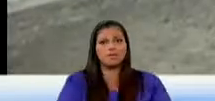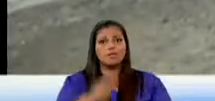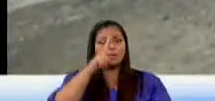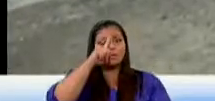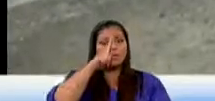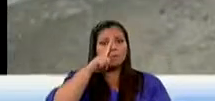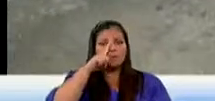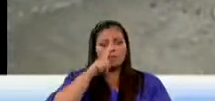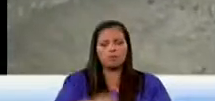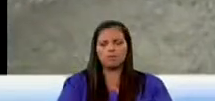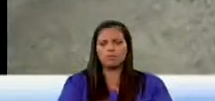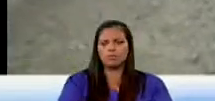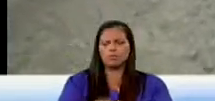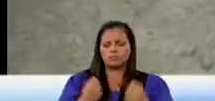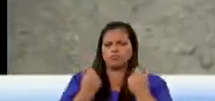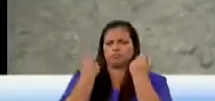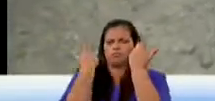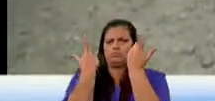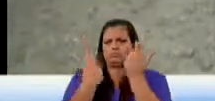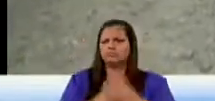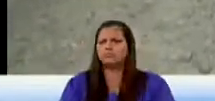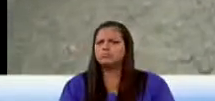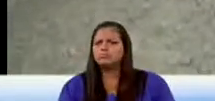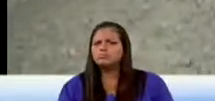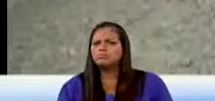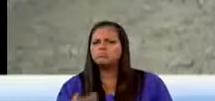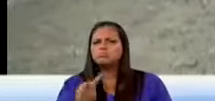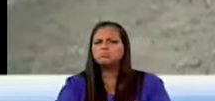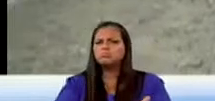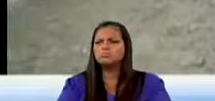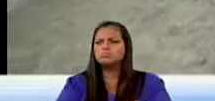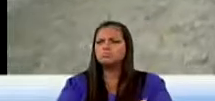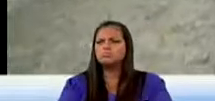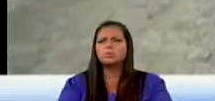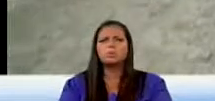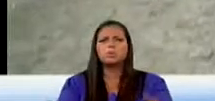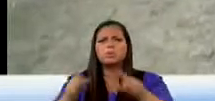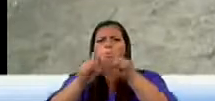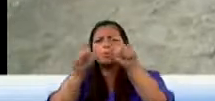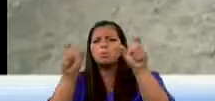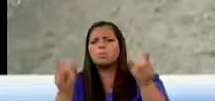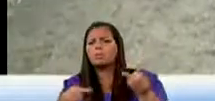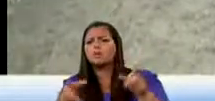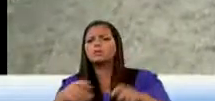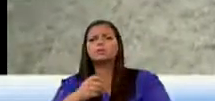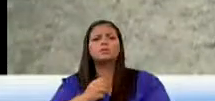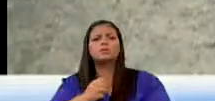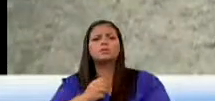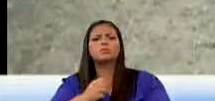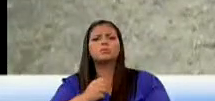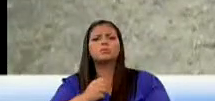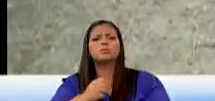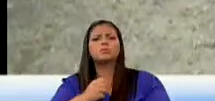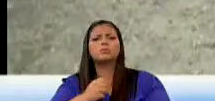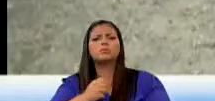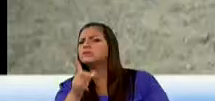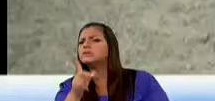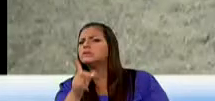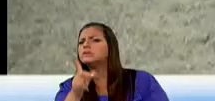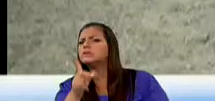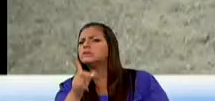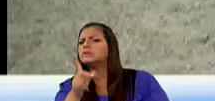la intervención en las empresas, pues en algunas desconocían incluso quiénes eran los propietarios.